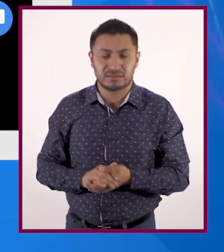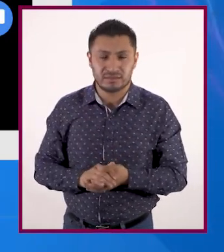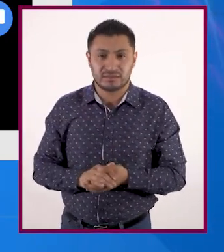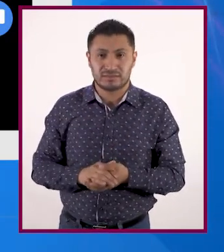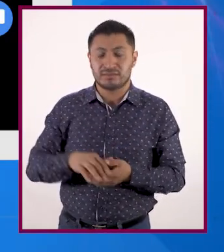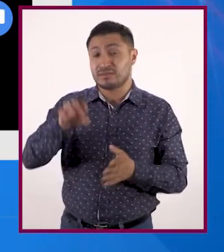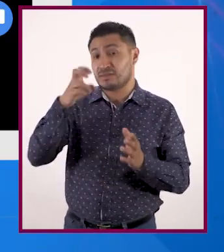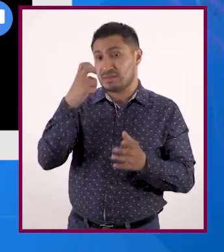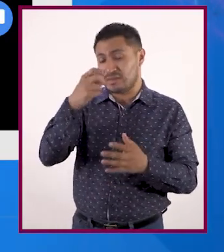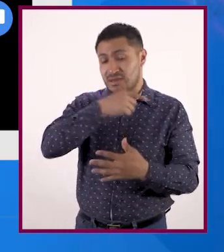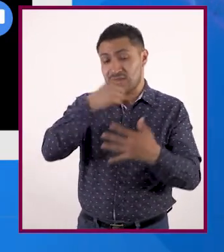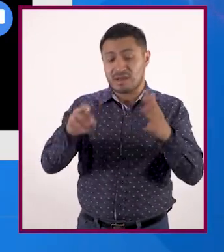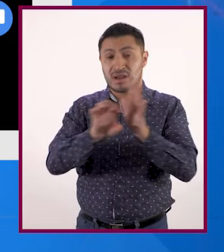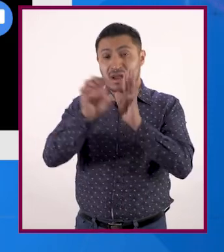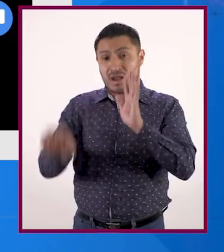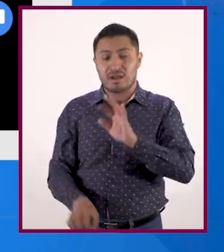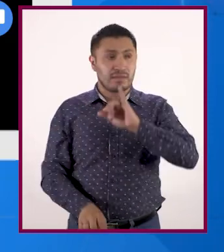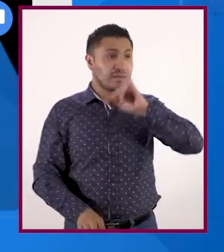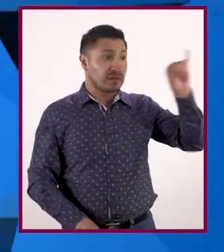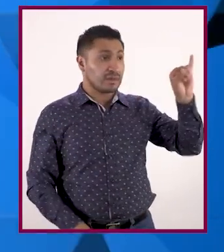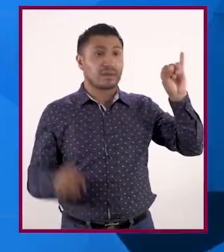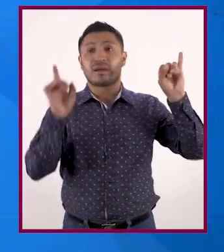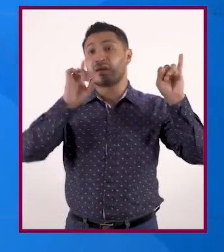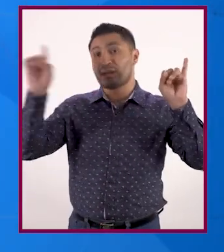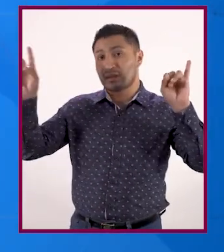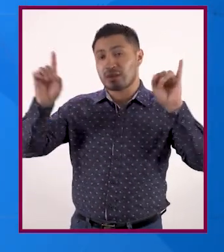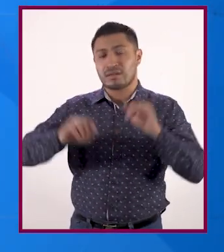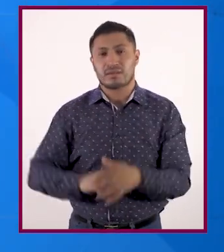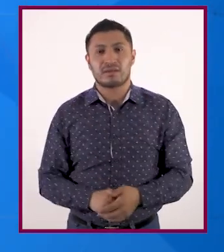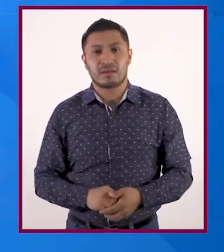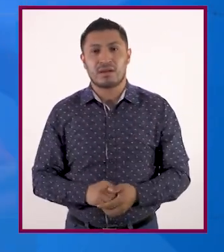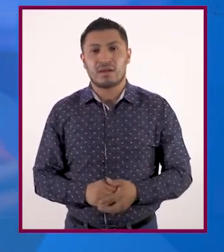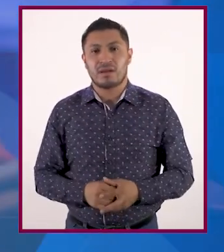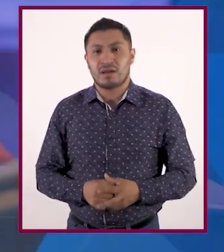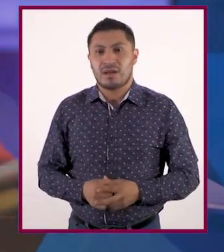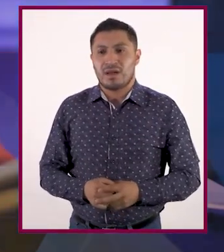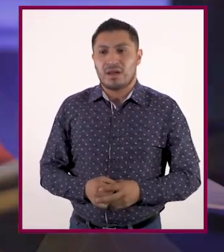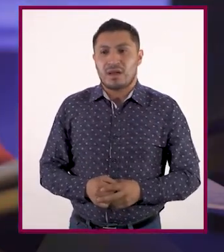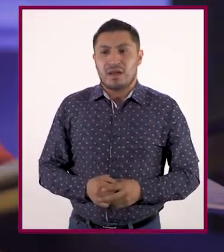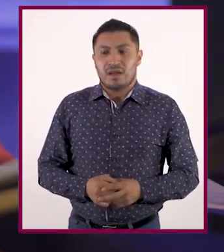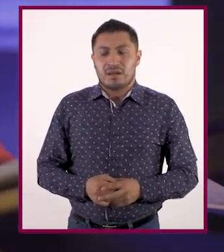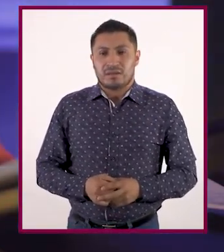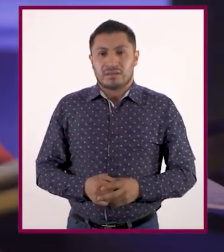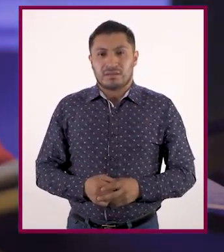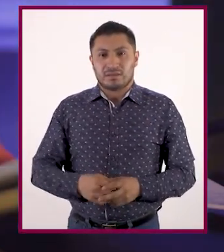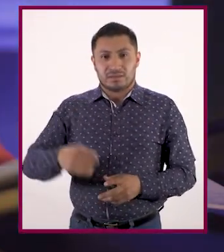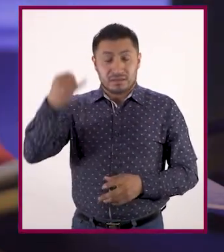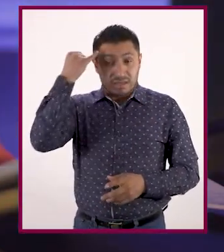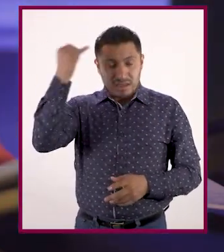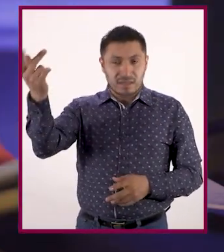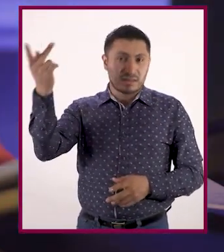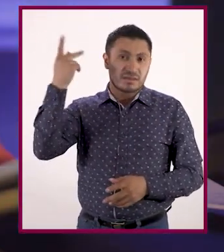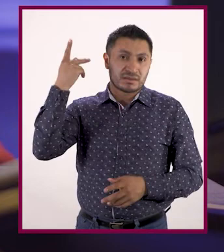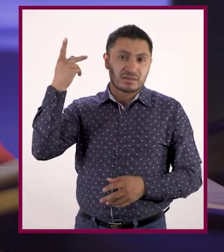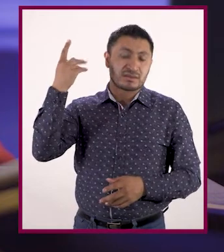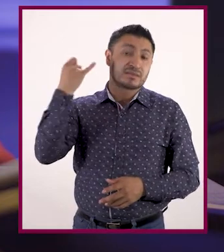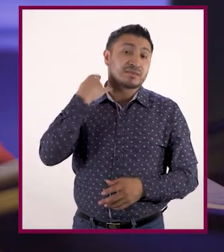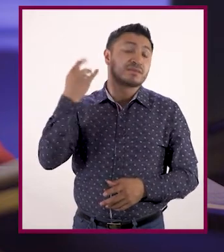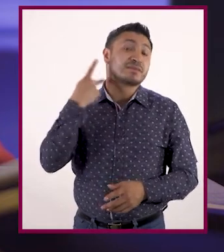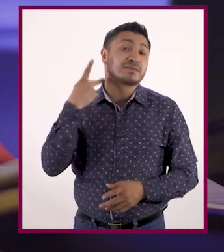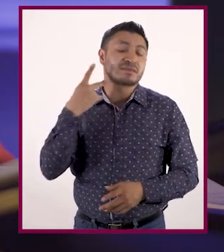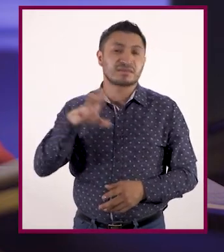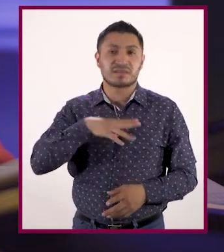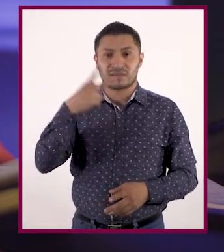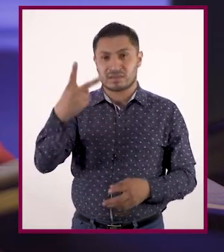ejemplos precisamente tanto de izquierda como de derecha las etiquetas ideológicas cumplen dos propósitos fundamentales